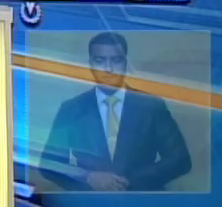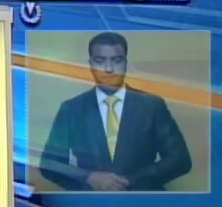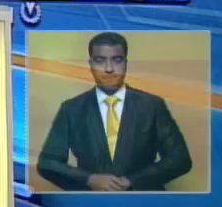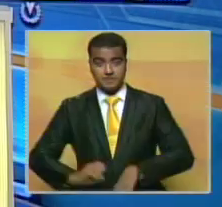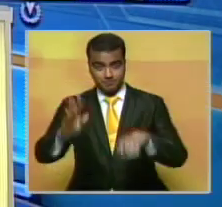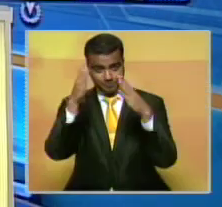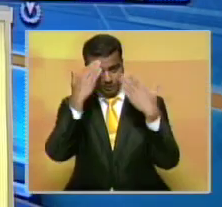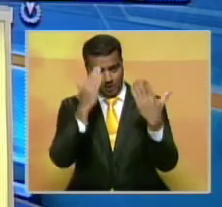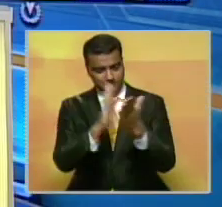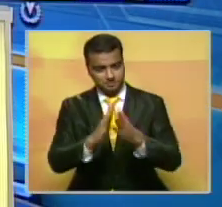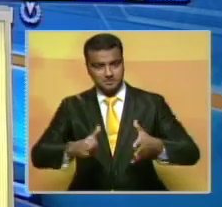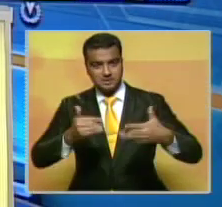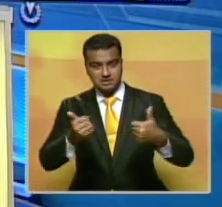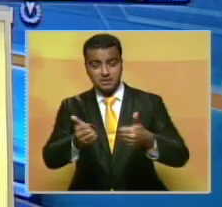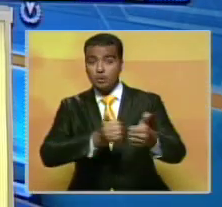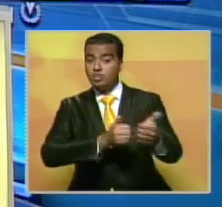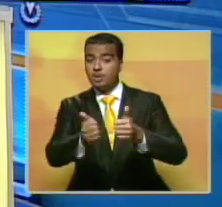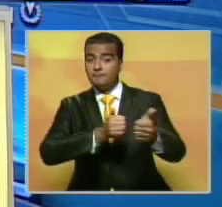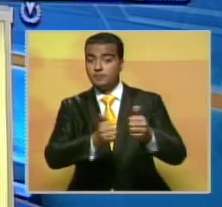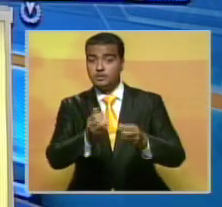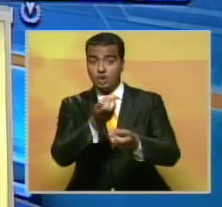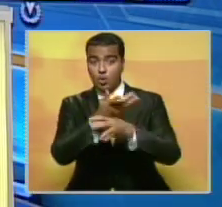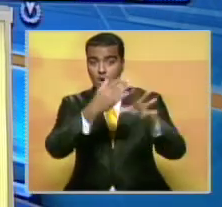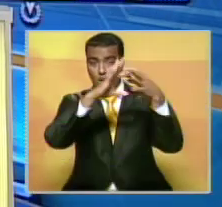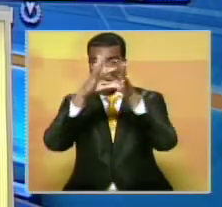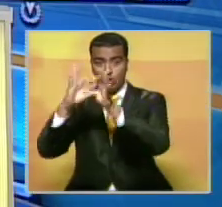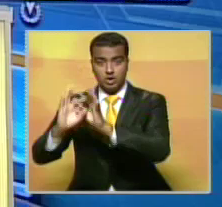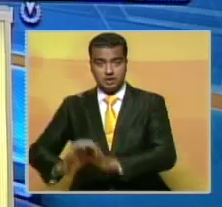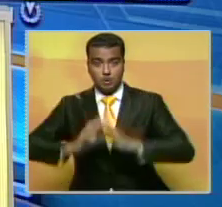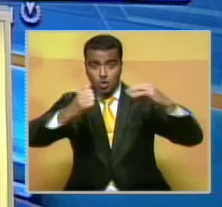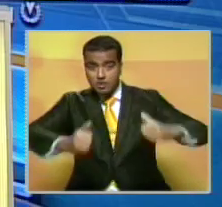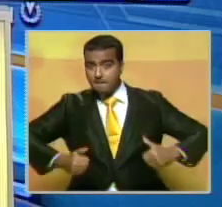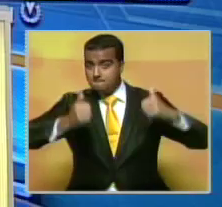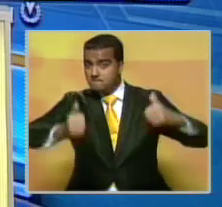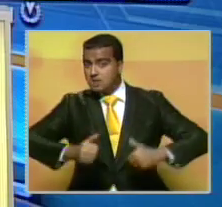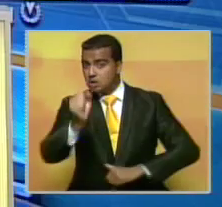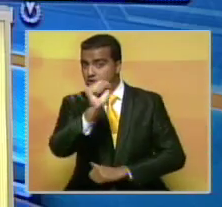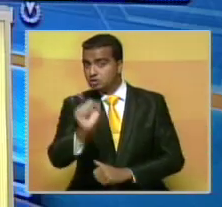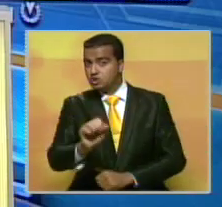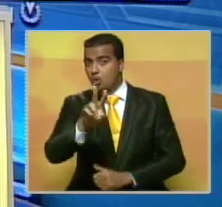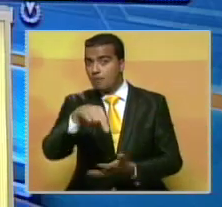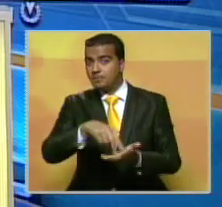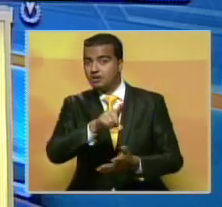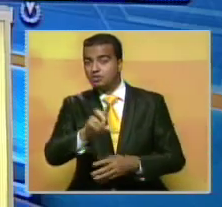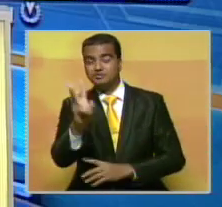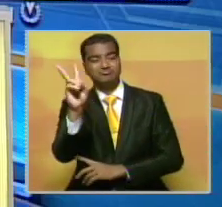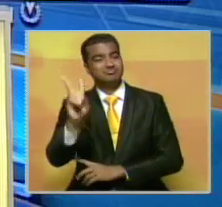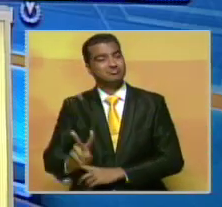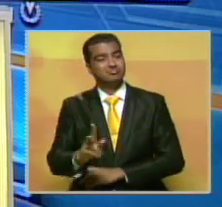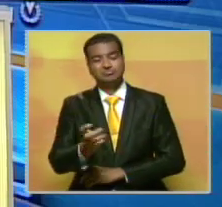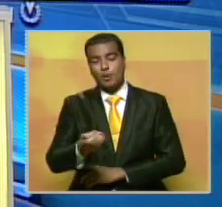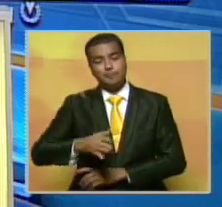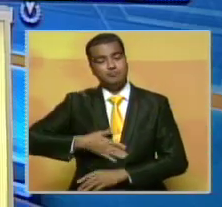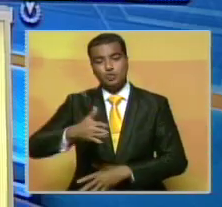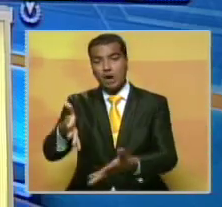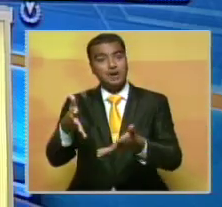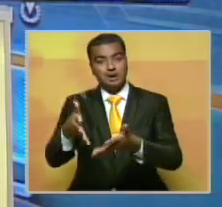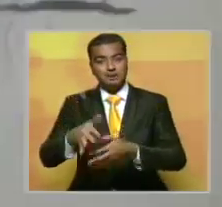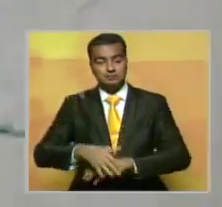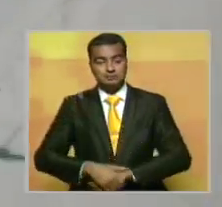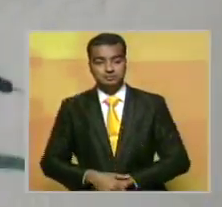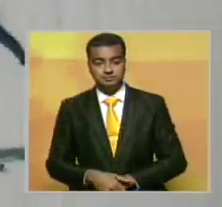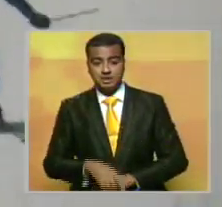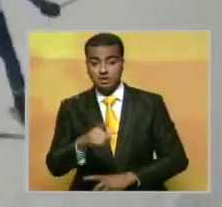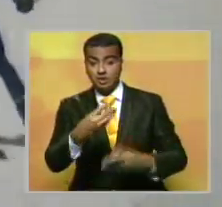Hola amigos, comenzamos los deportes hablándoles de los Juegos Olímpicos de Invierno Sochi 2014 porque Antonio Pardo no tuvo éxito en su participación en el evento. El